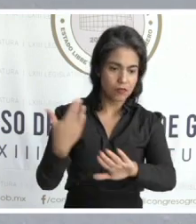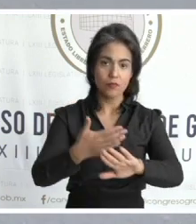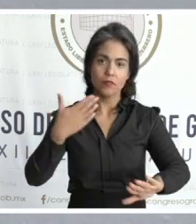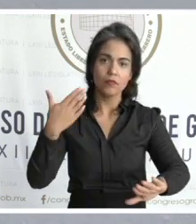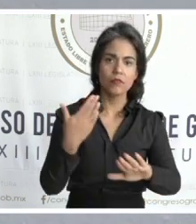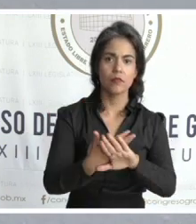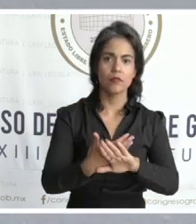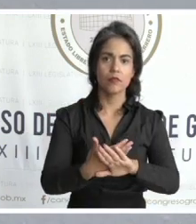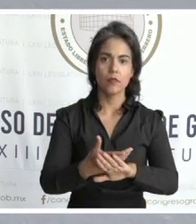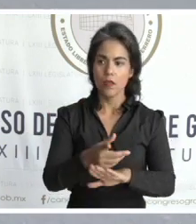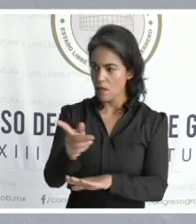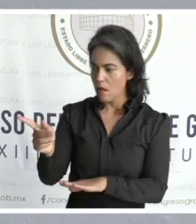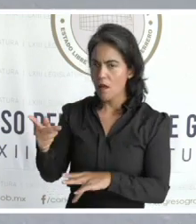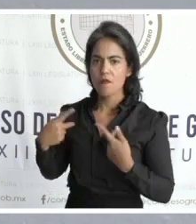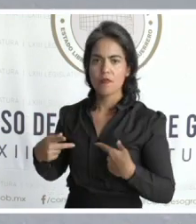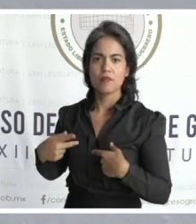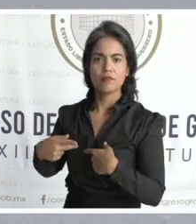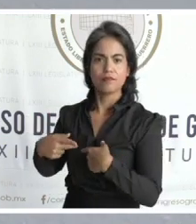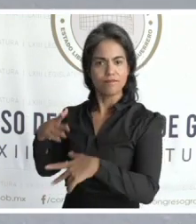definitivamente no deben de quedar impunes